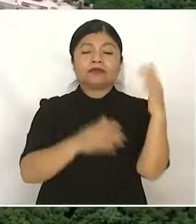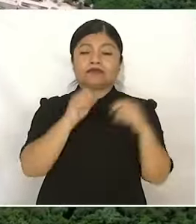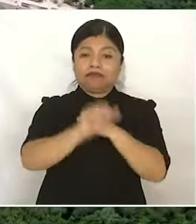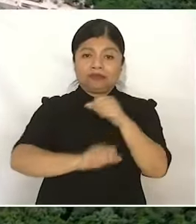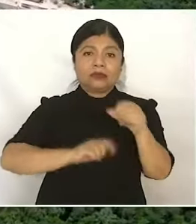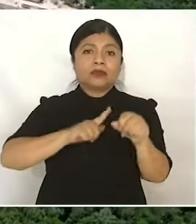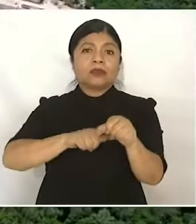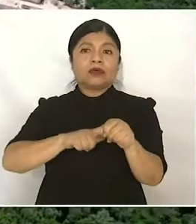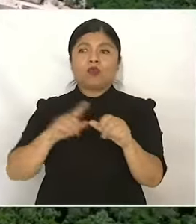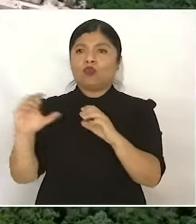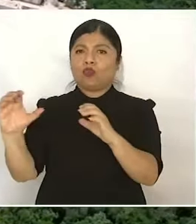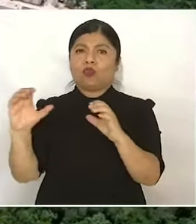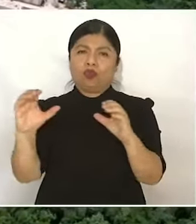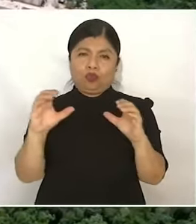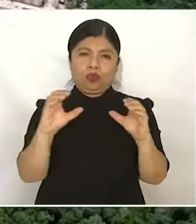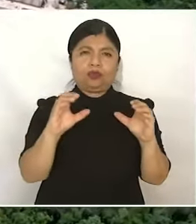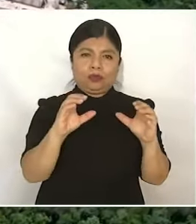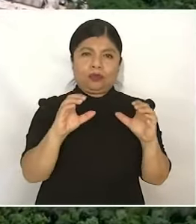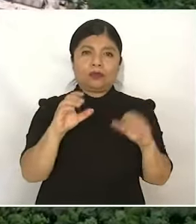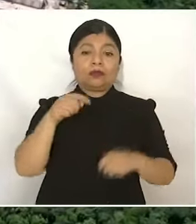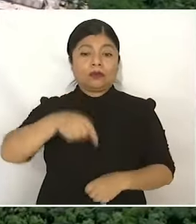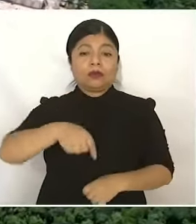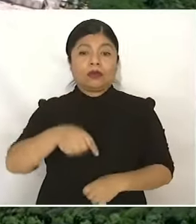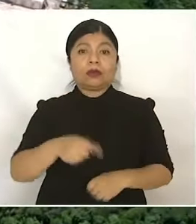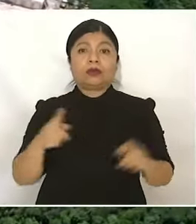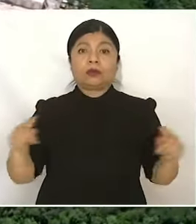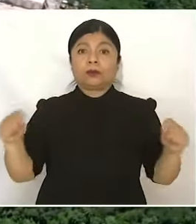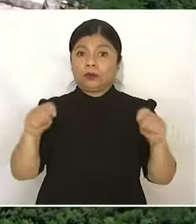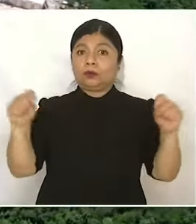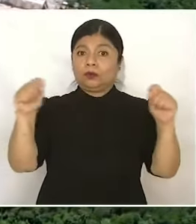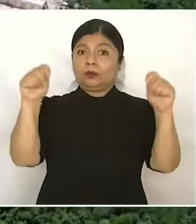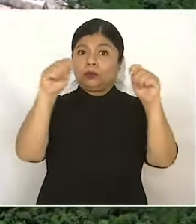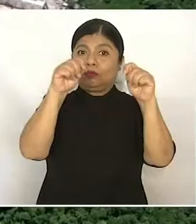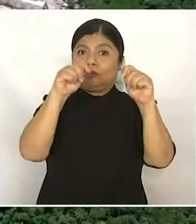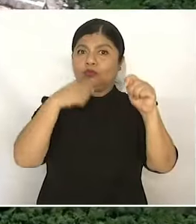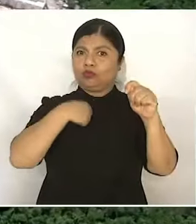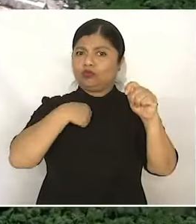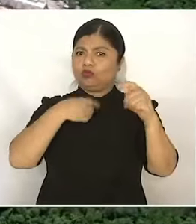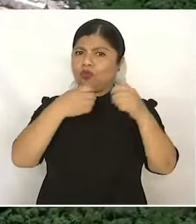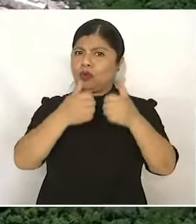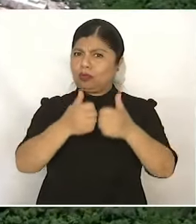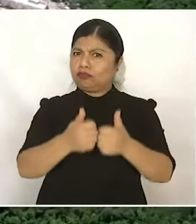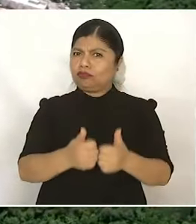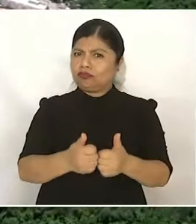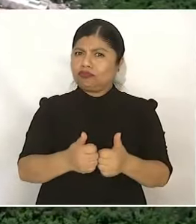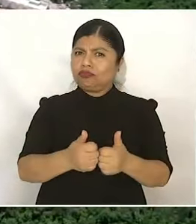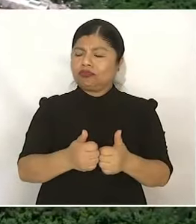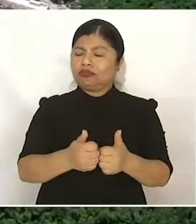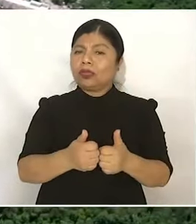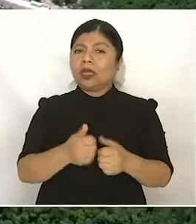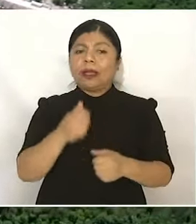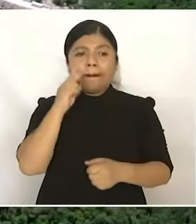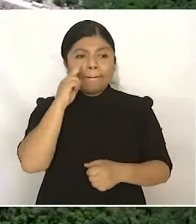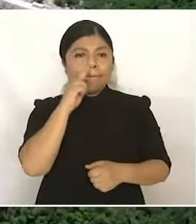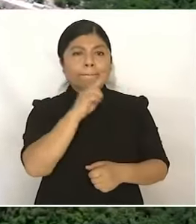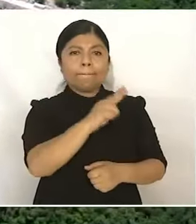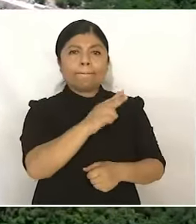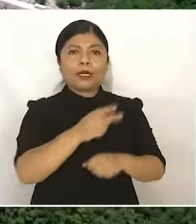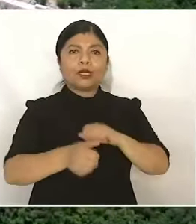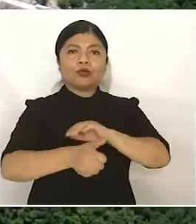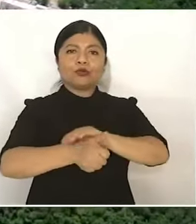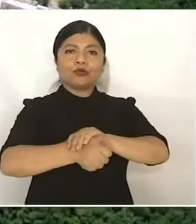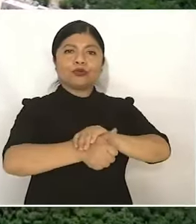en Tulum y me ha tocado ver cómo llegan a poner las tortugas en la